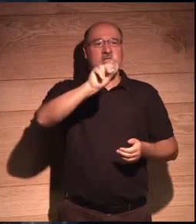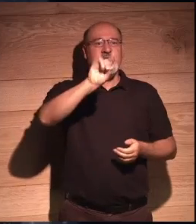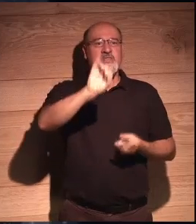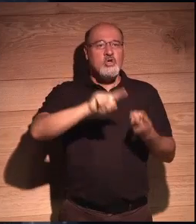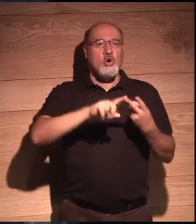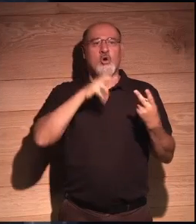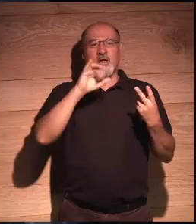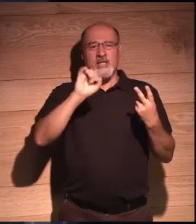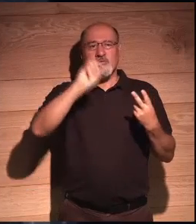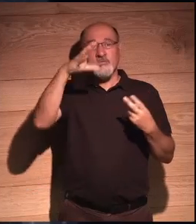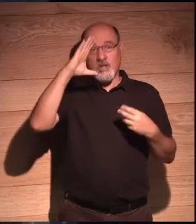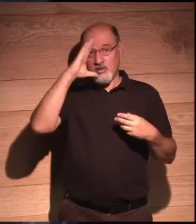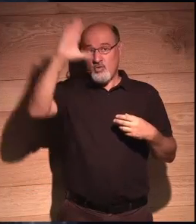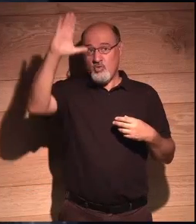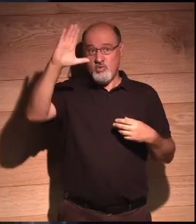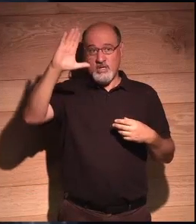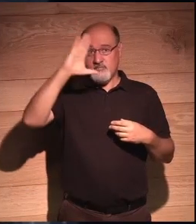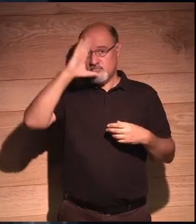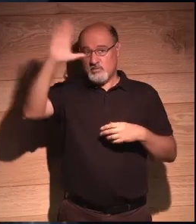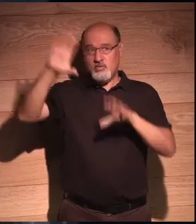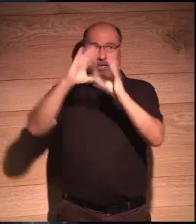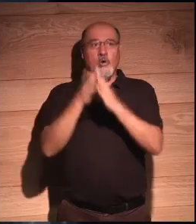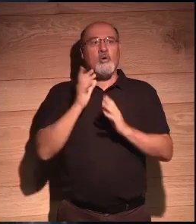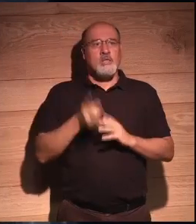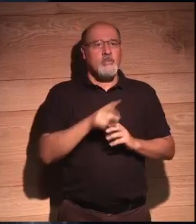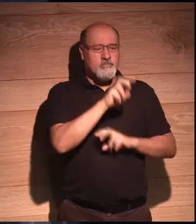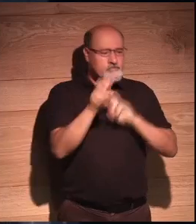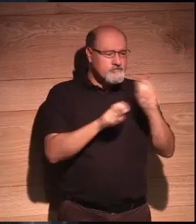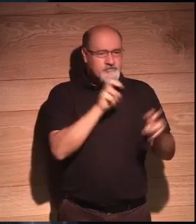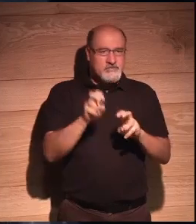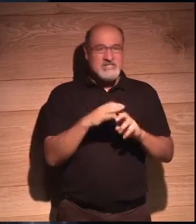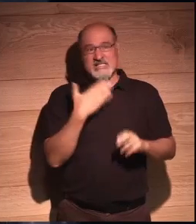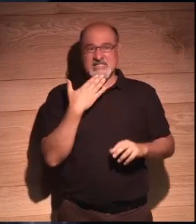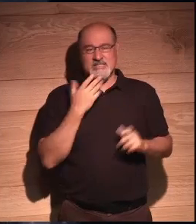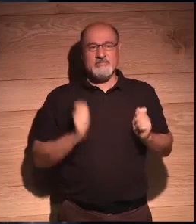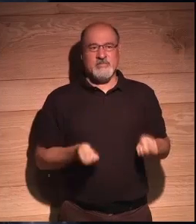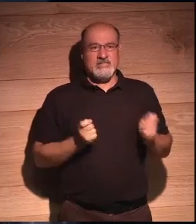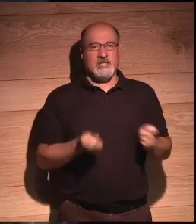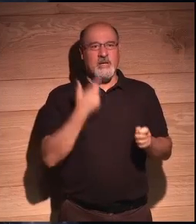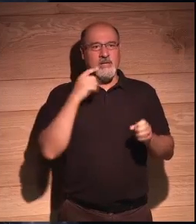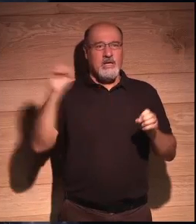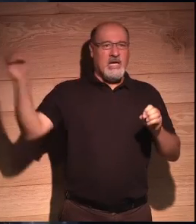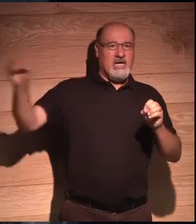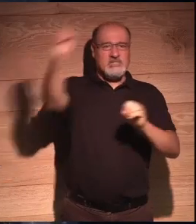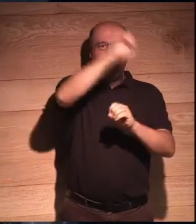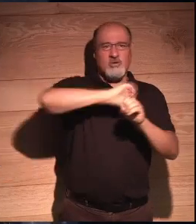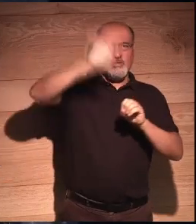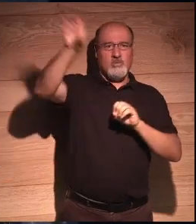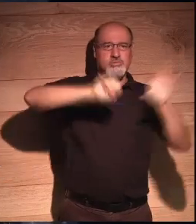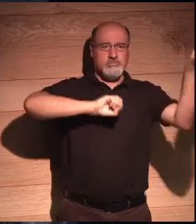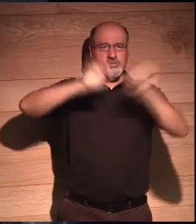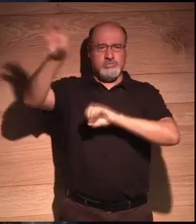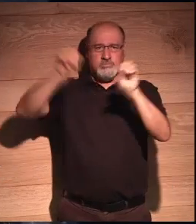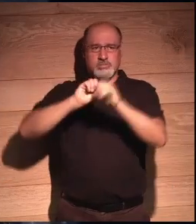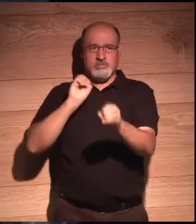Luna o de otros recursos, o incluso la posibilidad de pastorear, por decirlo de alguna forma, asteroides y traerlos a una órbita